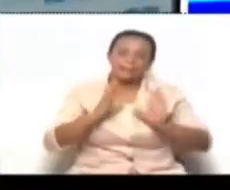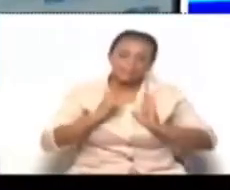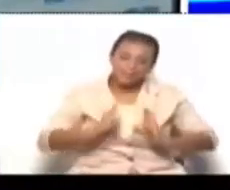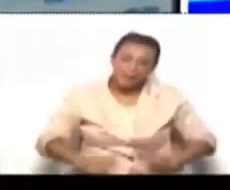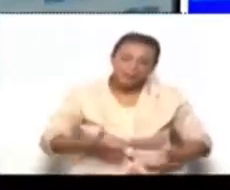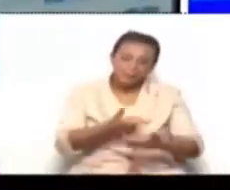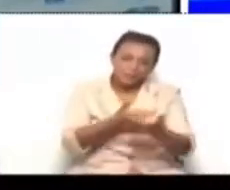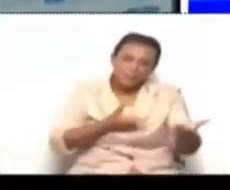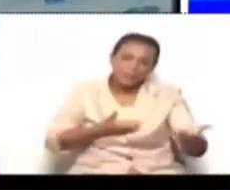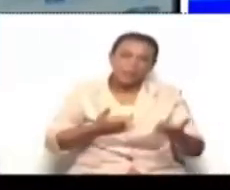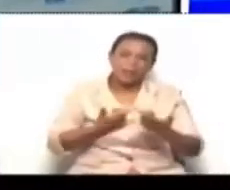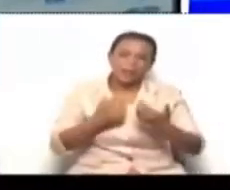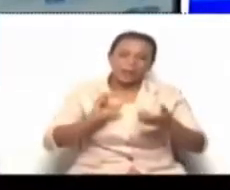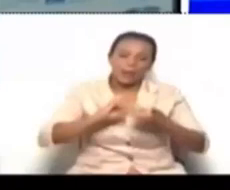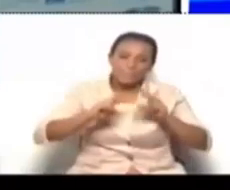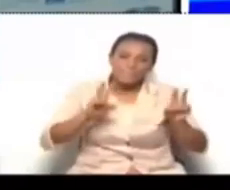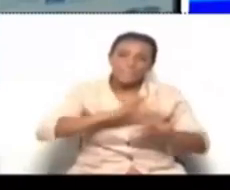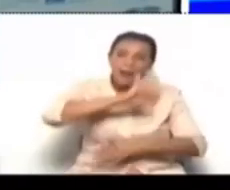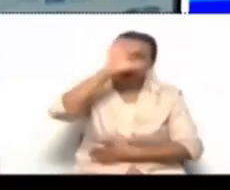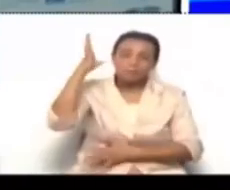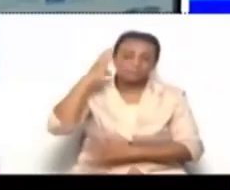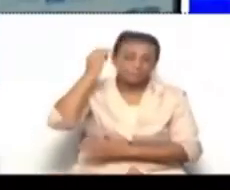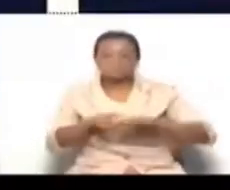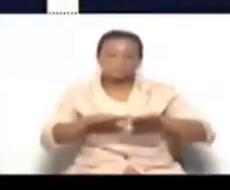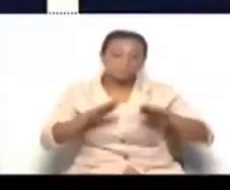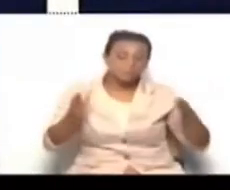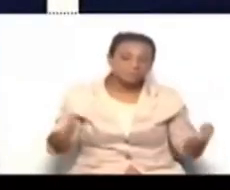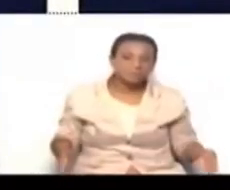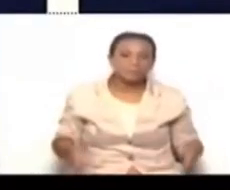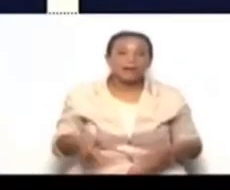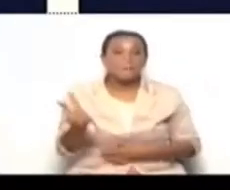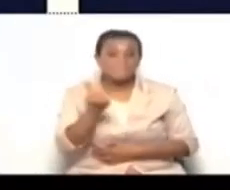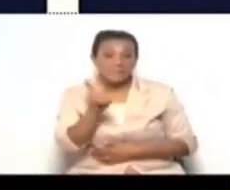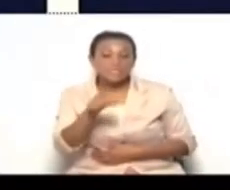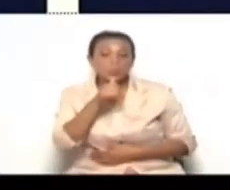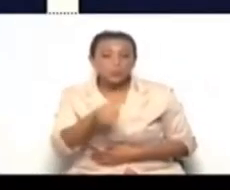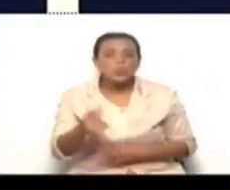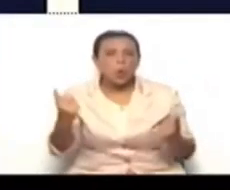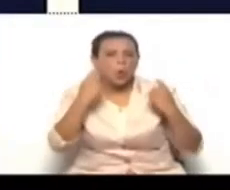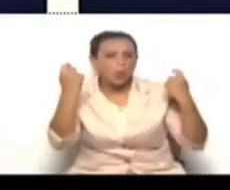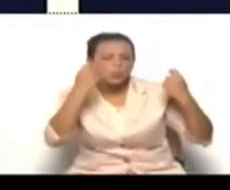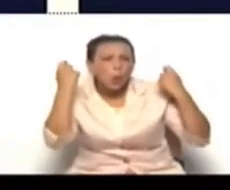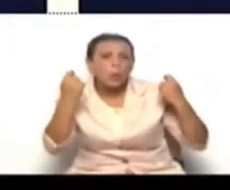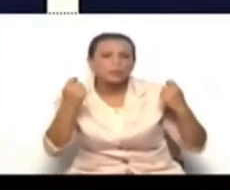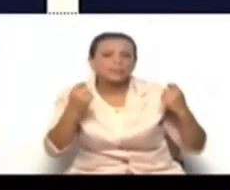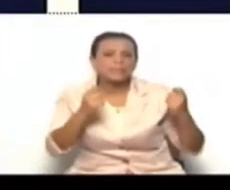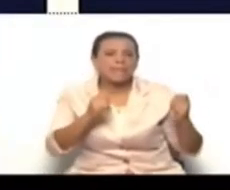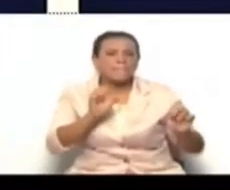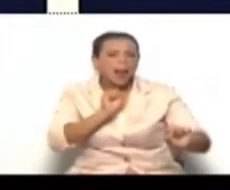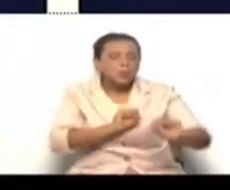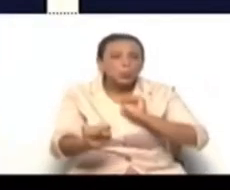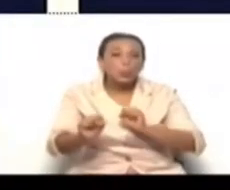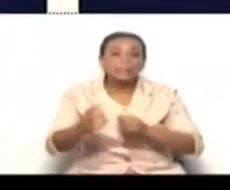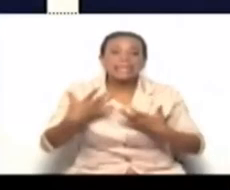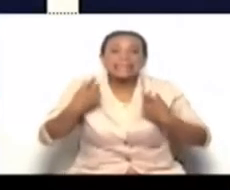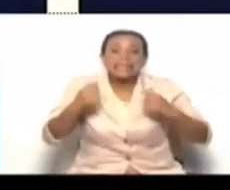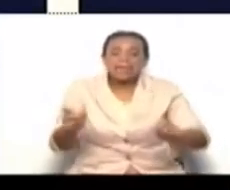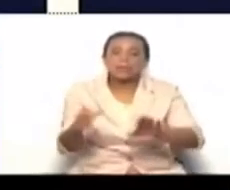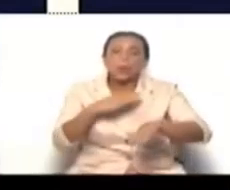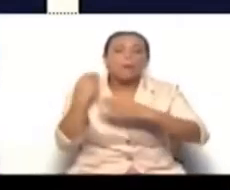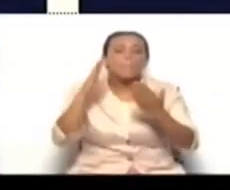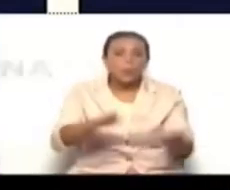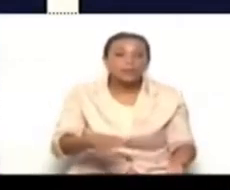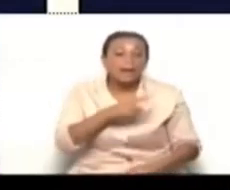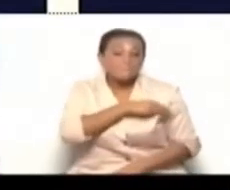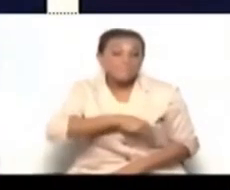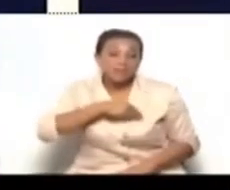Caracas, Venezuela, y a sus familiares y amigos. Venezuela denuncia campaña para banalizar intento de magnicidio. Nuestro ministro